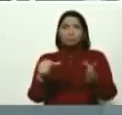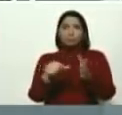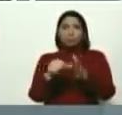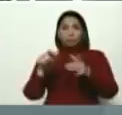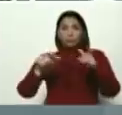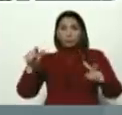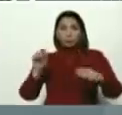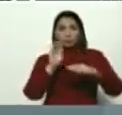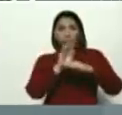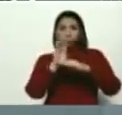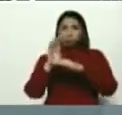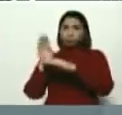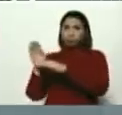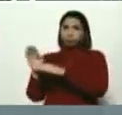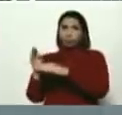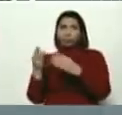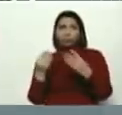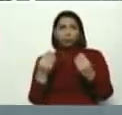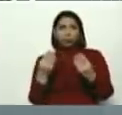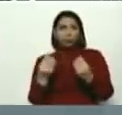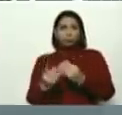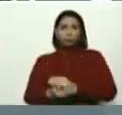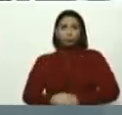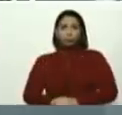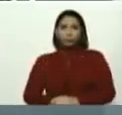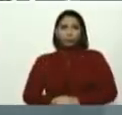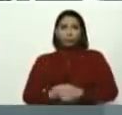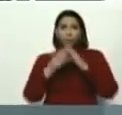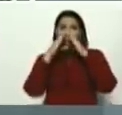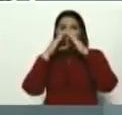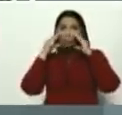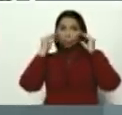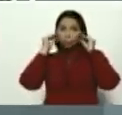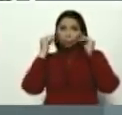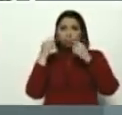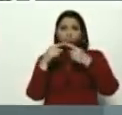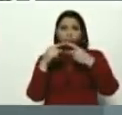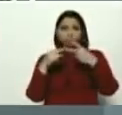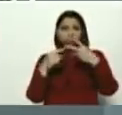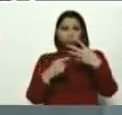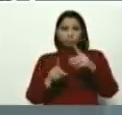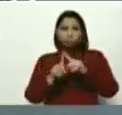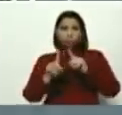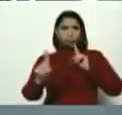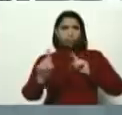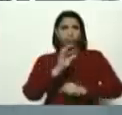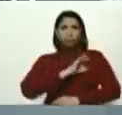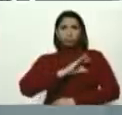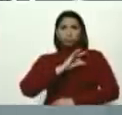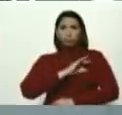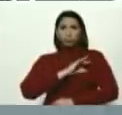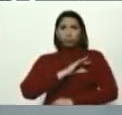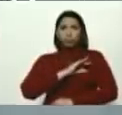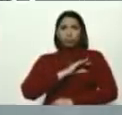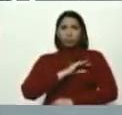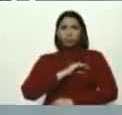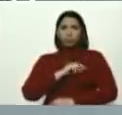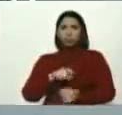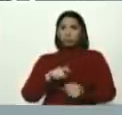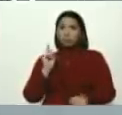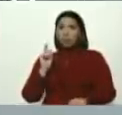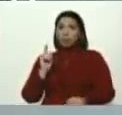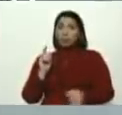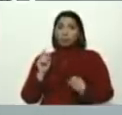se ha cuidado mucho. Sus tapabocas, todas sus cosas, distanciamiento social, salvo excepciones que siempre las